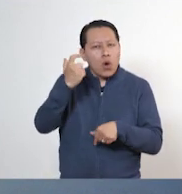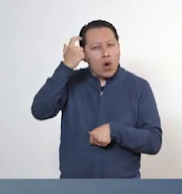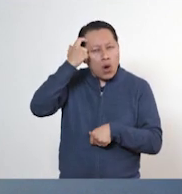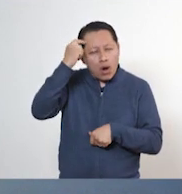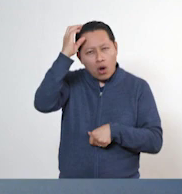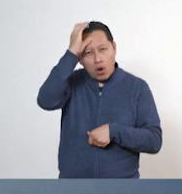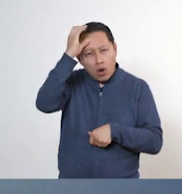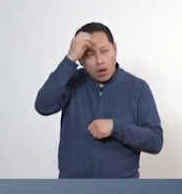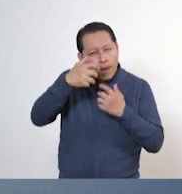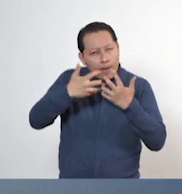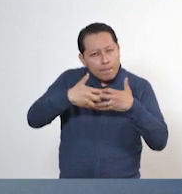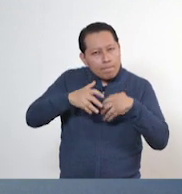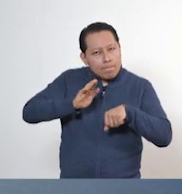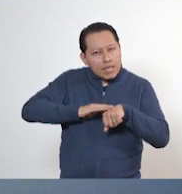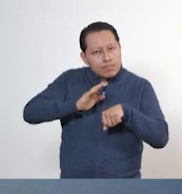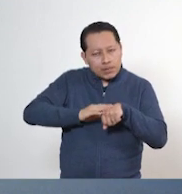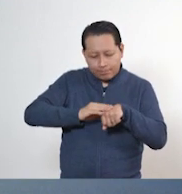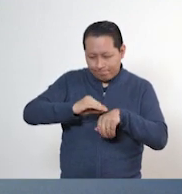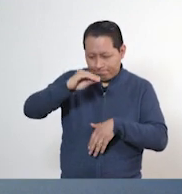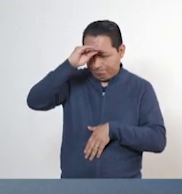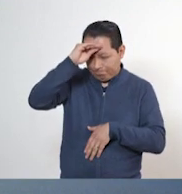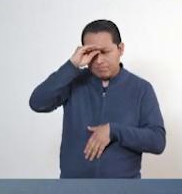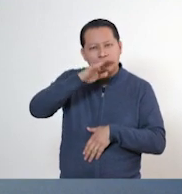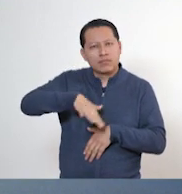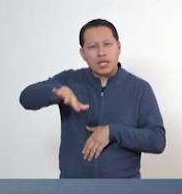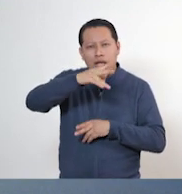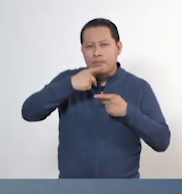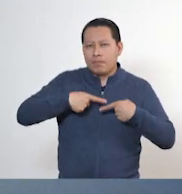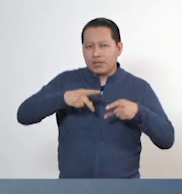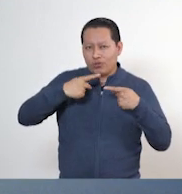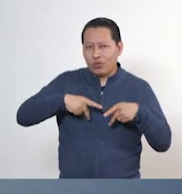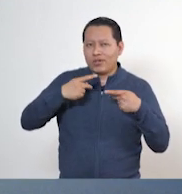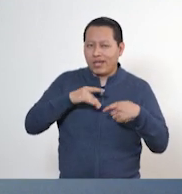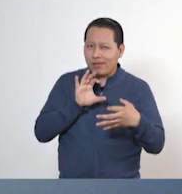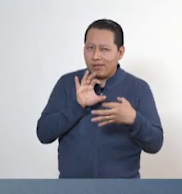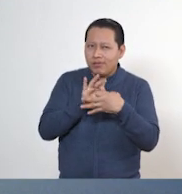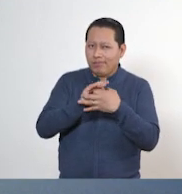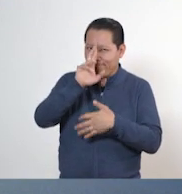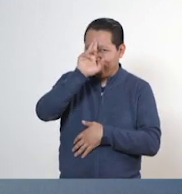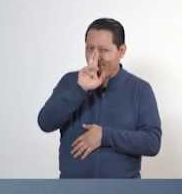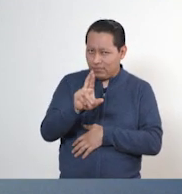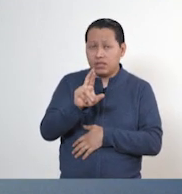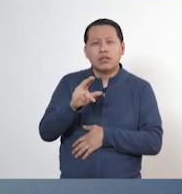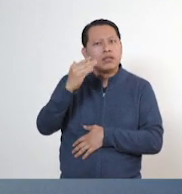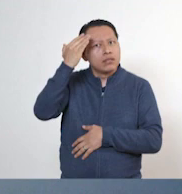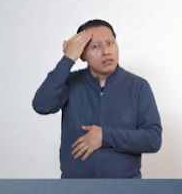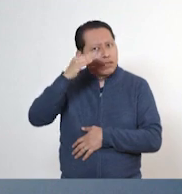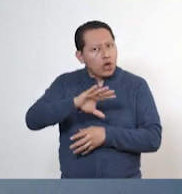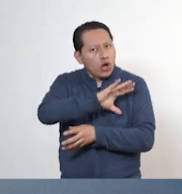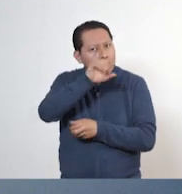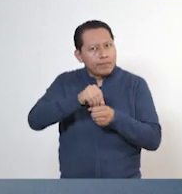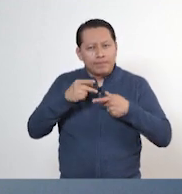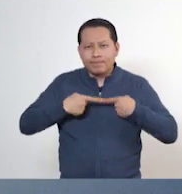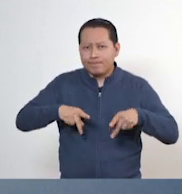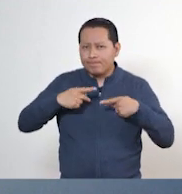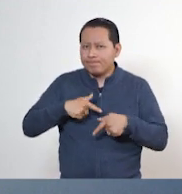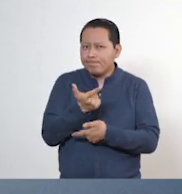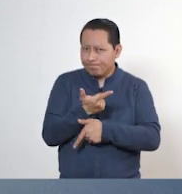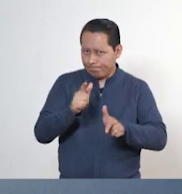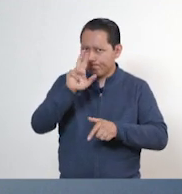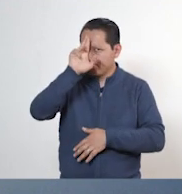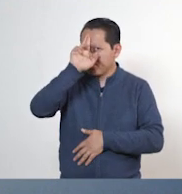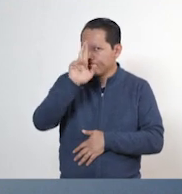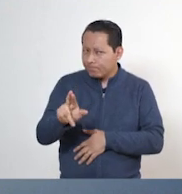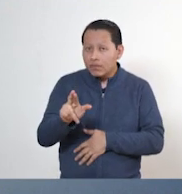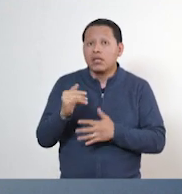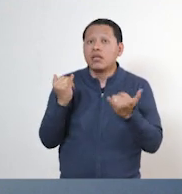tomando decisiones que incluyen a más personas, sabiendo que es importante que se respete la libertad de todas las personas, pero que también